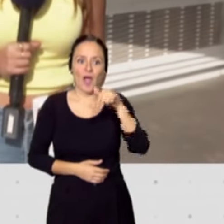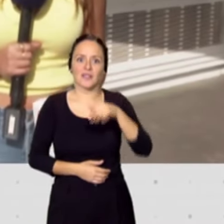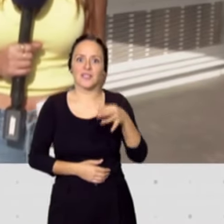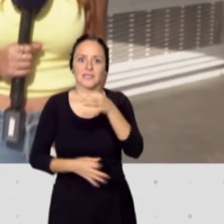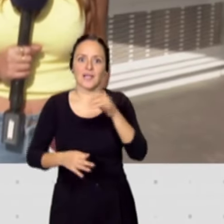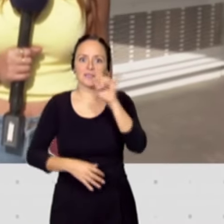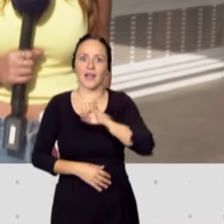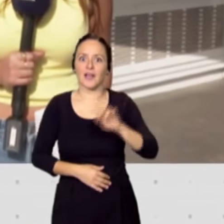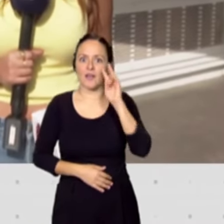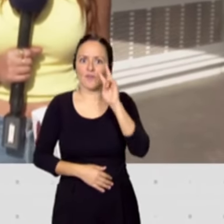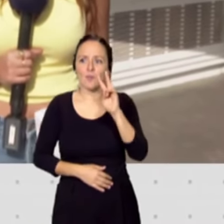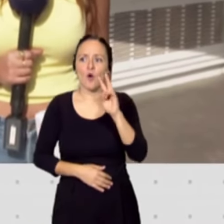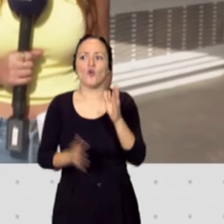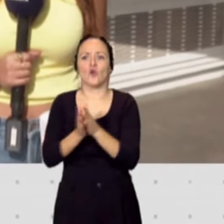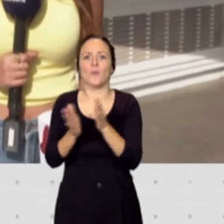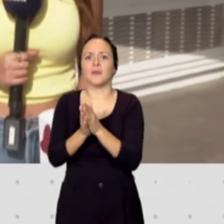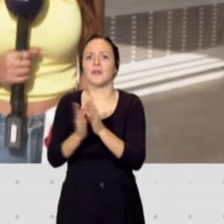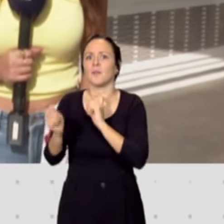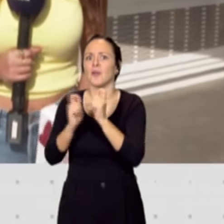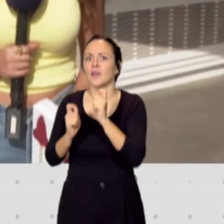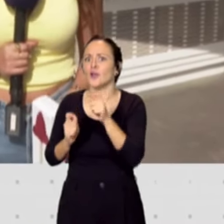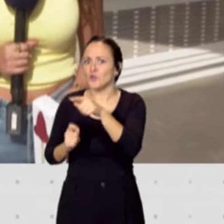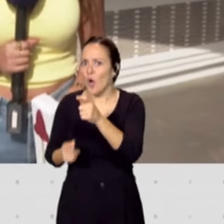Buenos días has podido ya